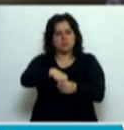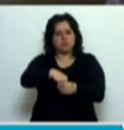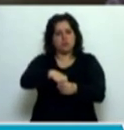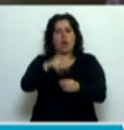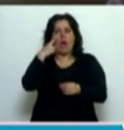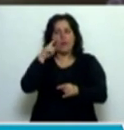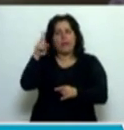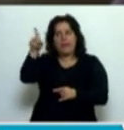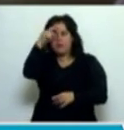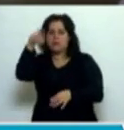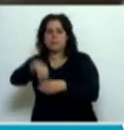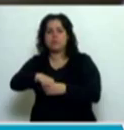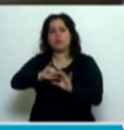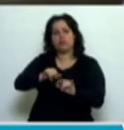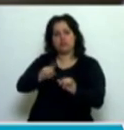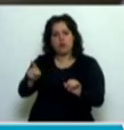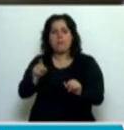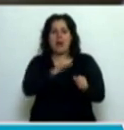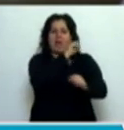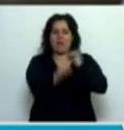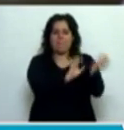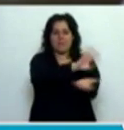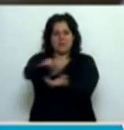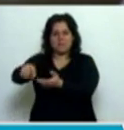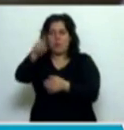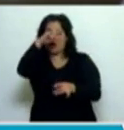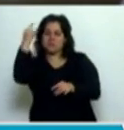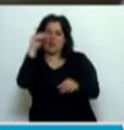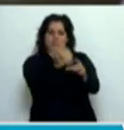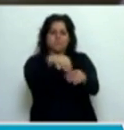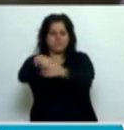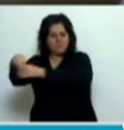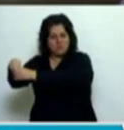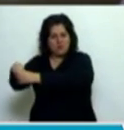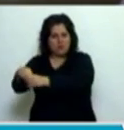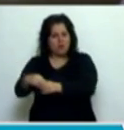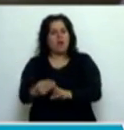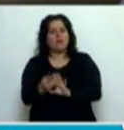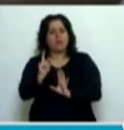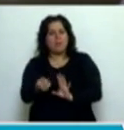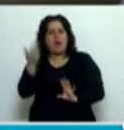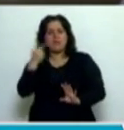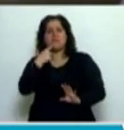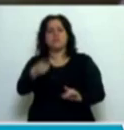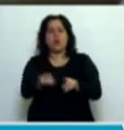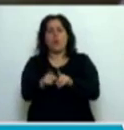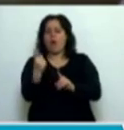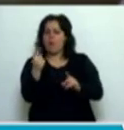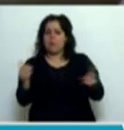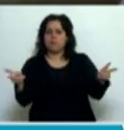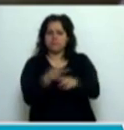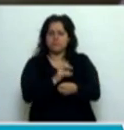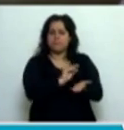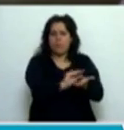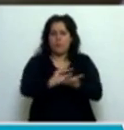del Estado en esas empresas, definiendo políticas, como decía antes, no solo de dividendos, porque se